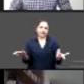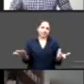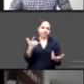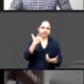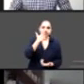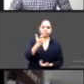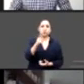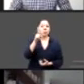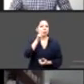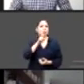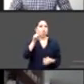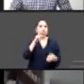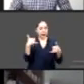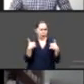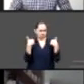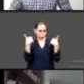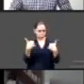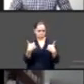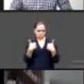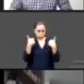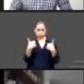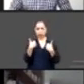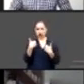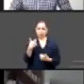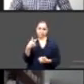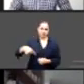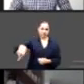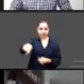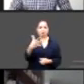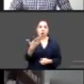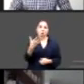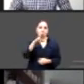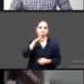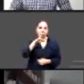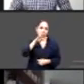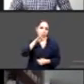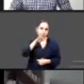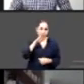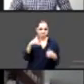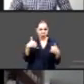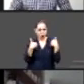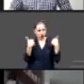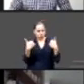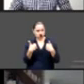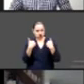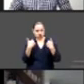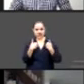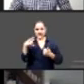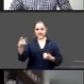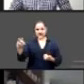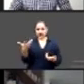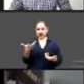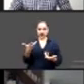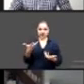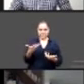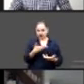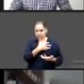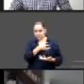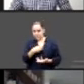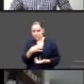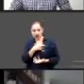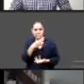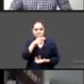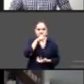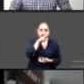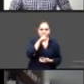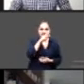que están solas, o de madres adolescentes, de madres jóvenes, que se encuentran ante esta situación de una falta económica, pero también de una falta